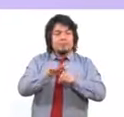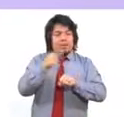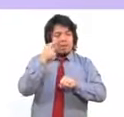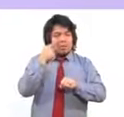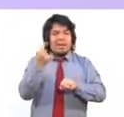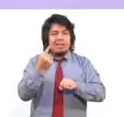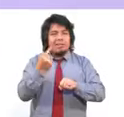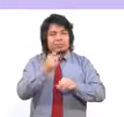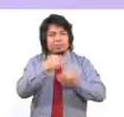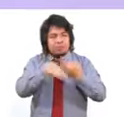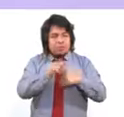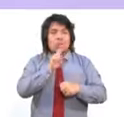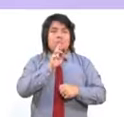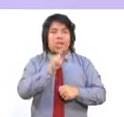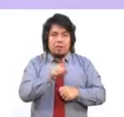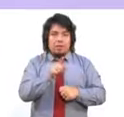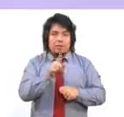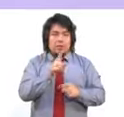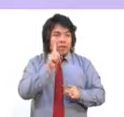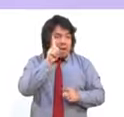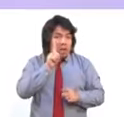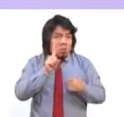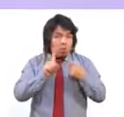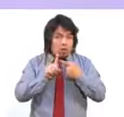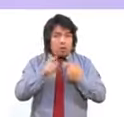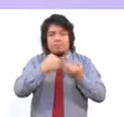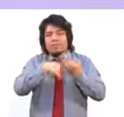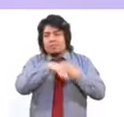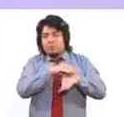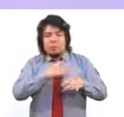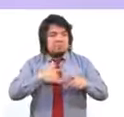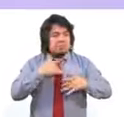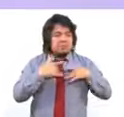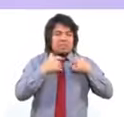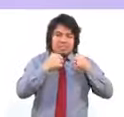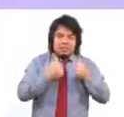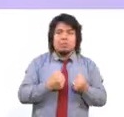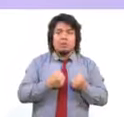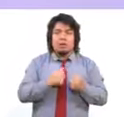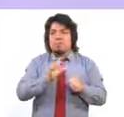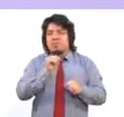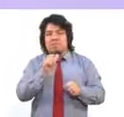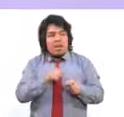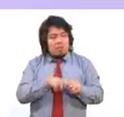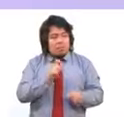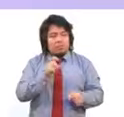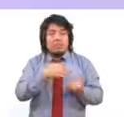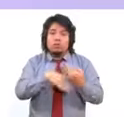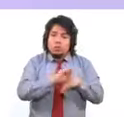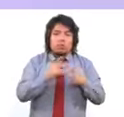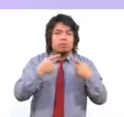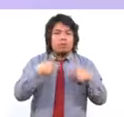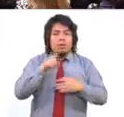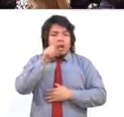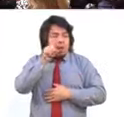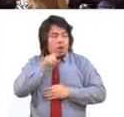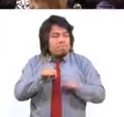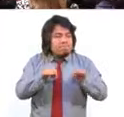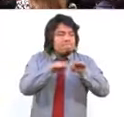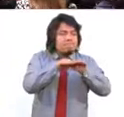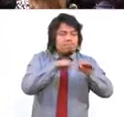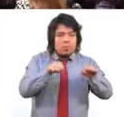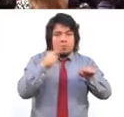y que ninguna mujer se quede fuera, ninguna mujer se quede atrás y todas reciban la atención oportuna que